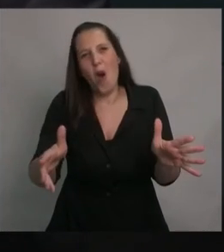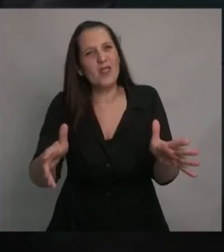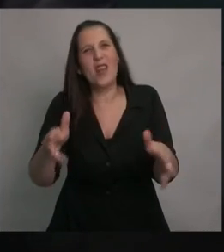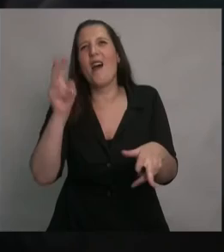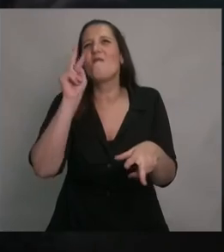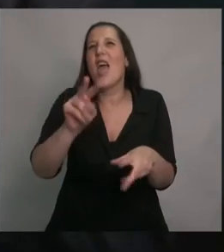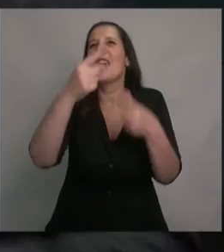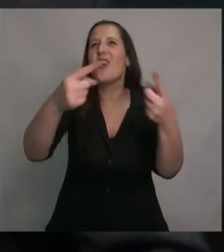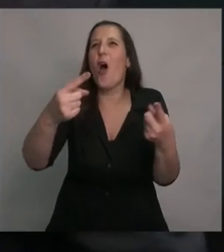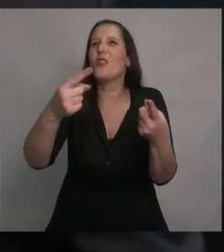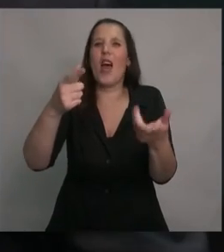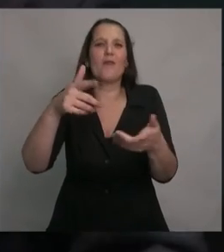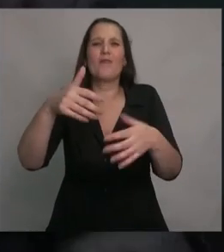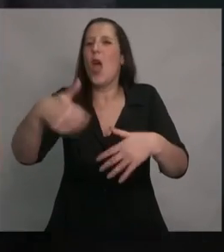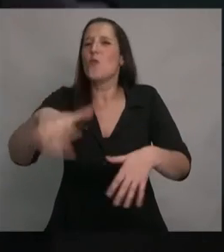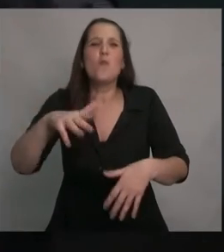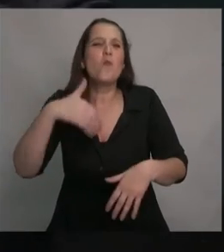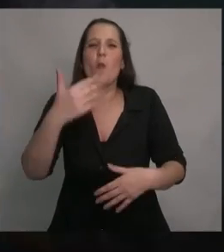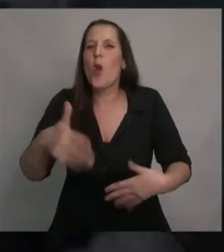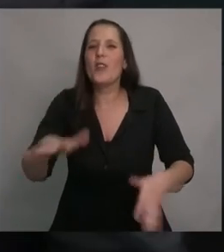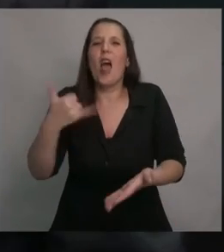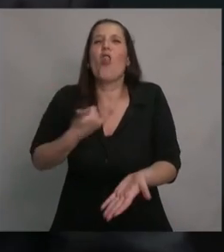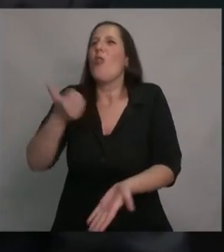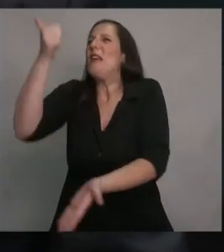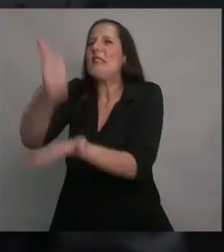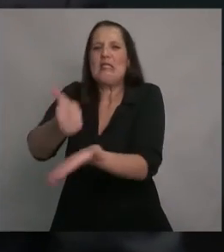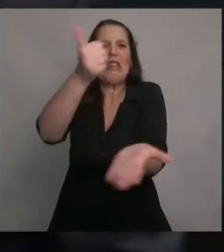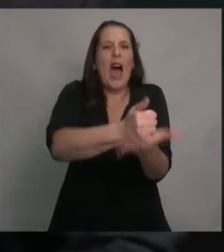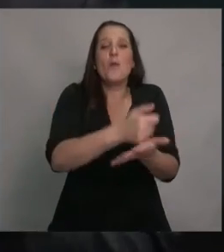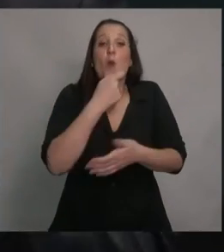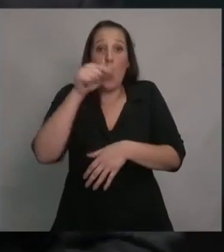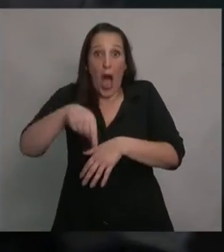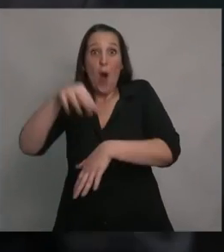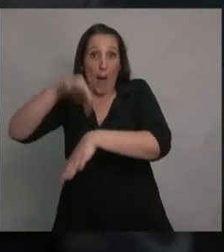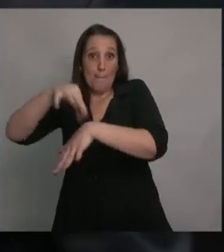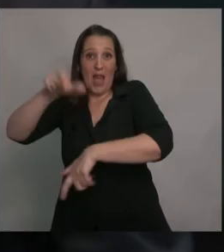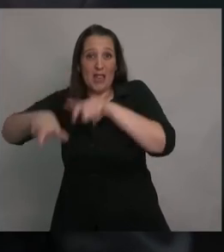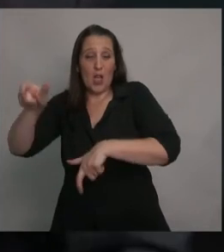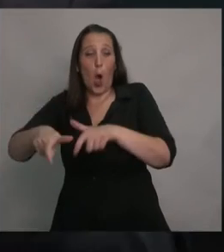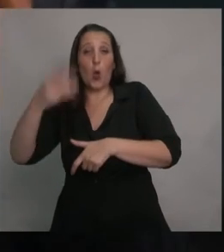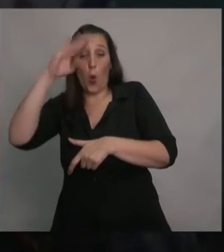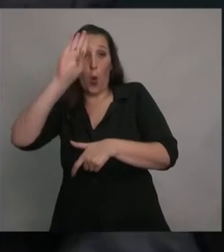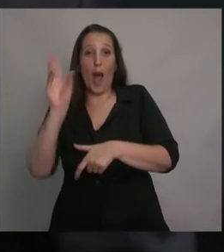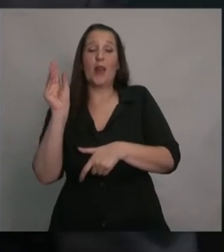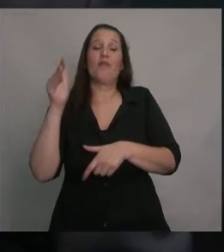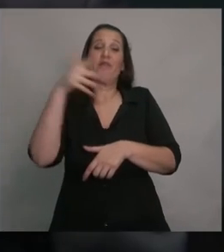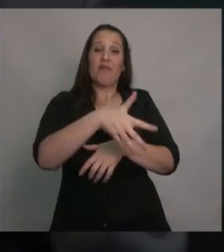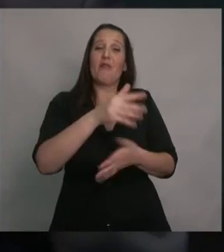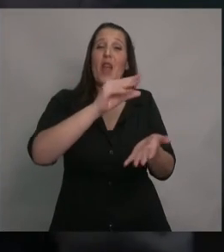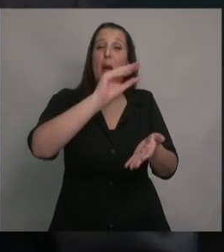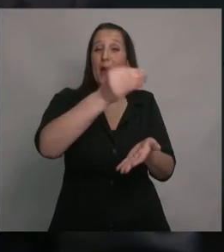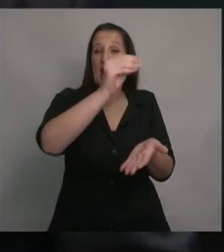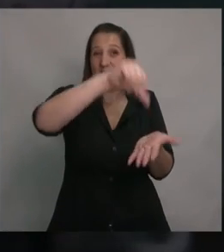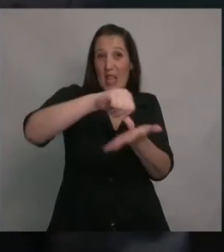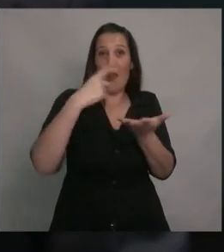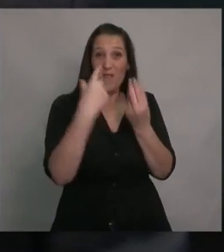no importa donde ustedes se encuentren, ahora nuestros médicos cubanos en Brasil, que con mucho decoro y mucha dignidad, están regresando a nuestra